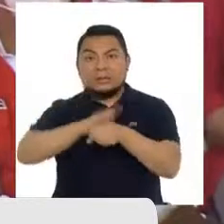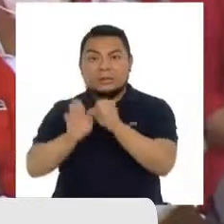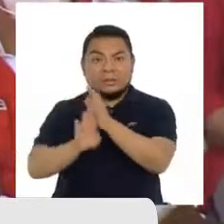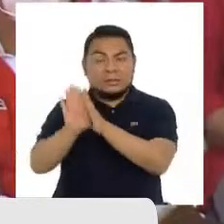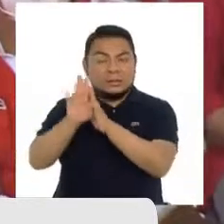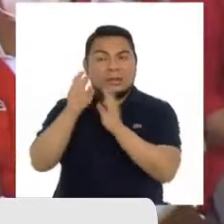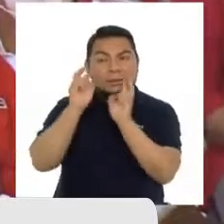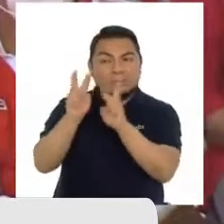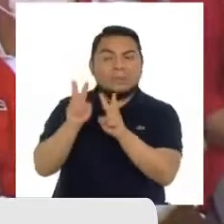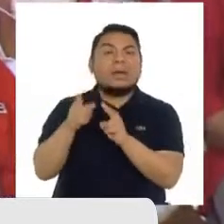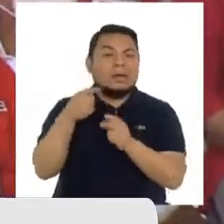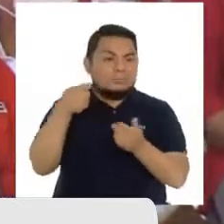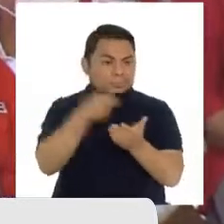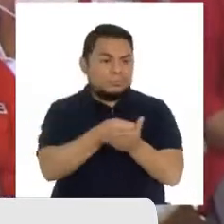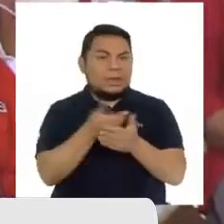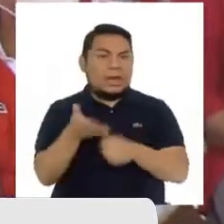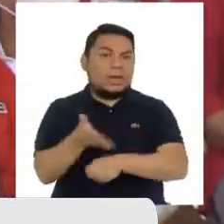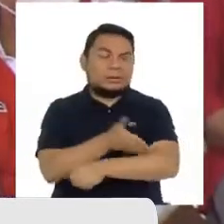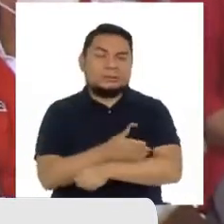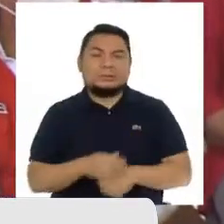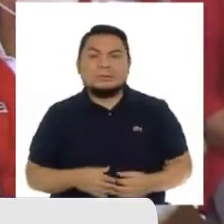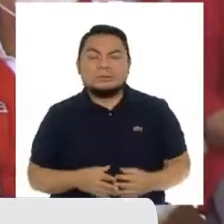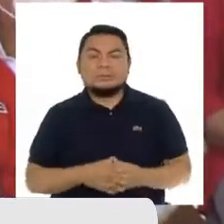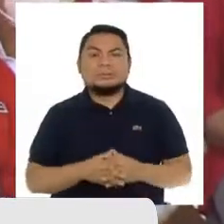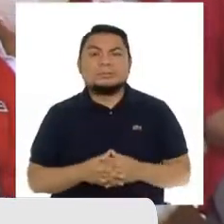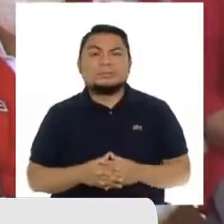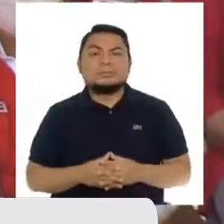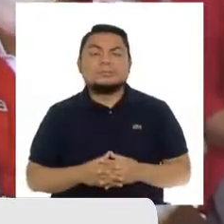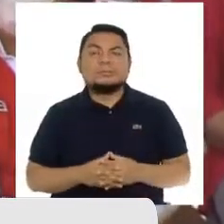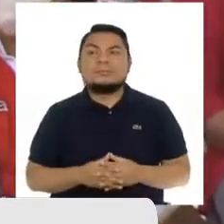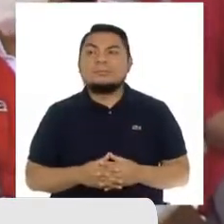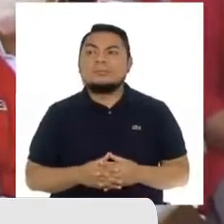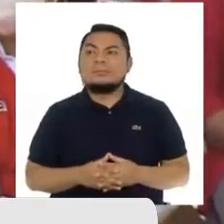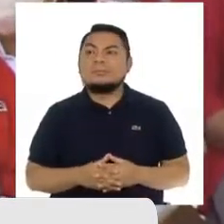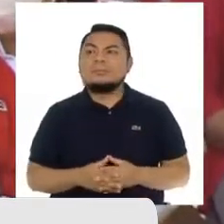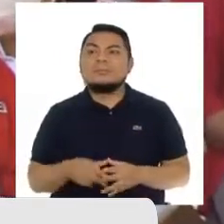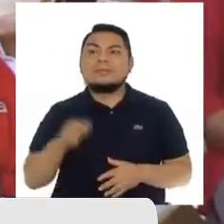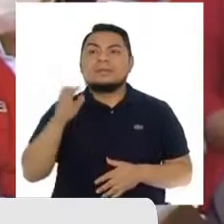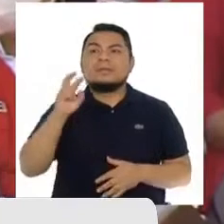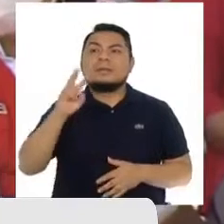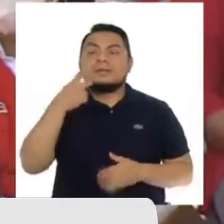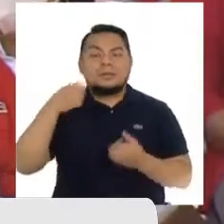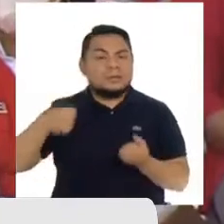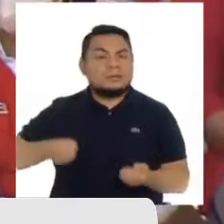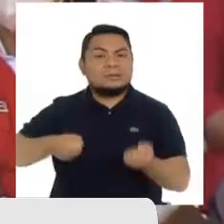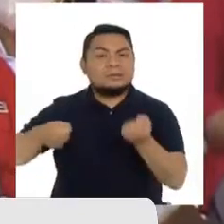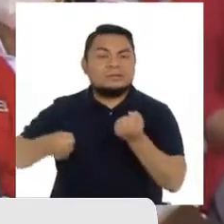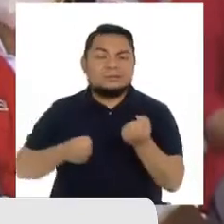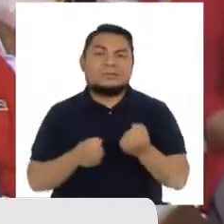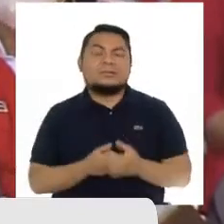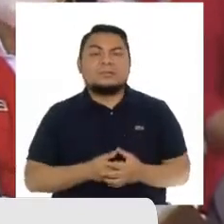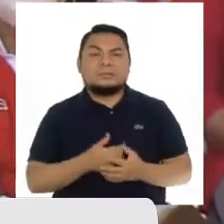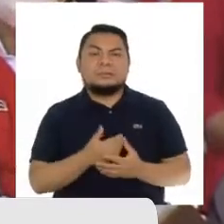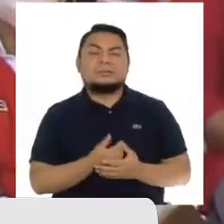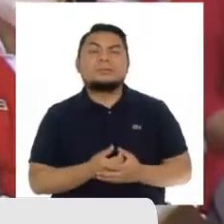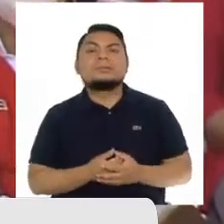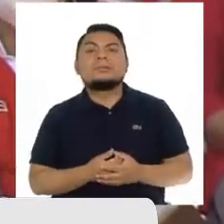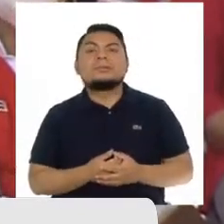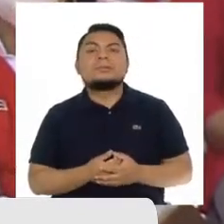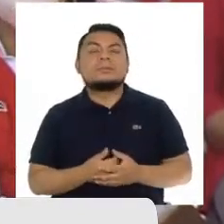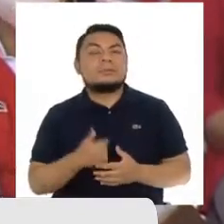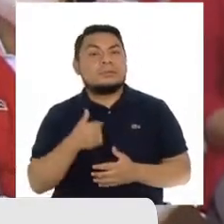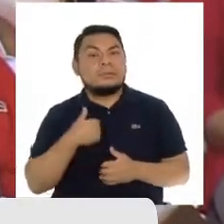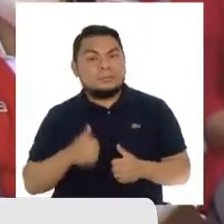del cob y 19 la segunda reforma agraria viví